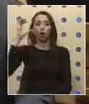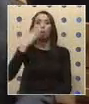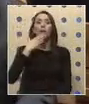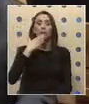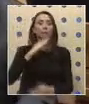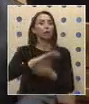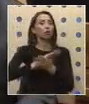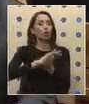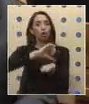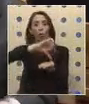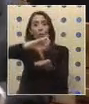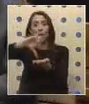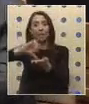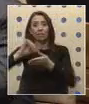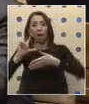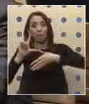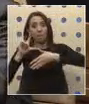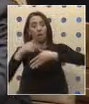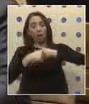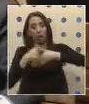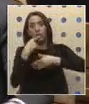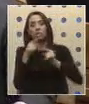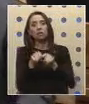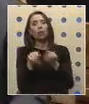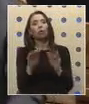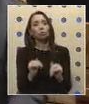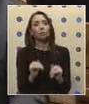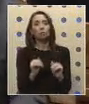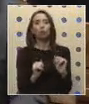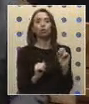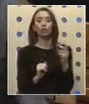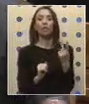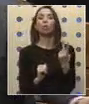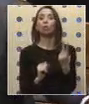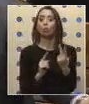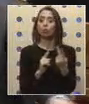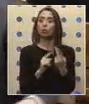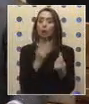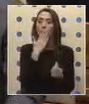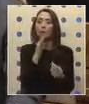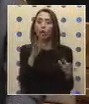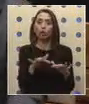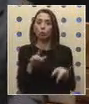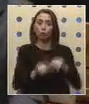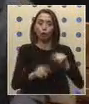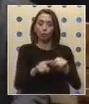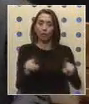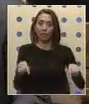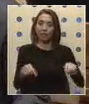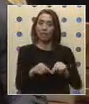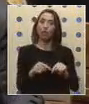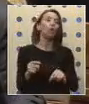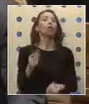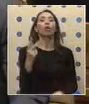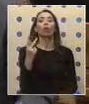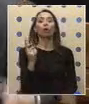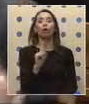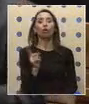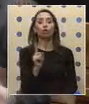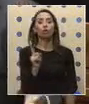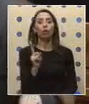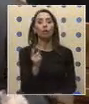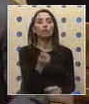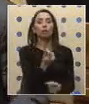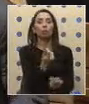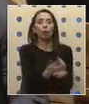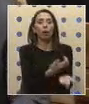todos los países sostienen lo mismo. Y en segundo lugar, que el mejor uso del suelo no lo que, no, el, que, que la